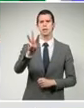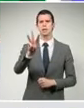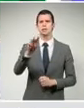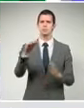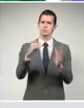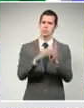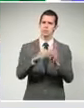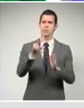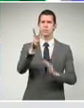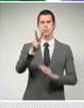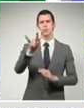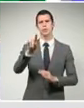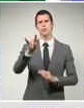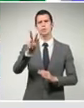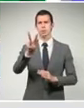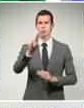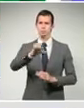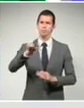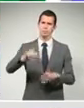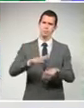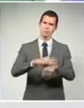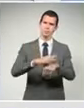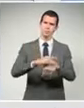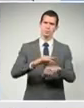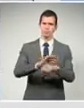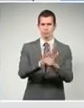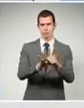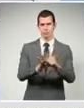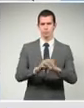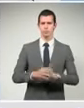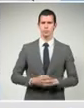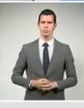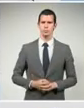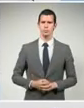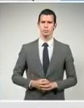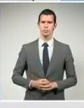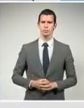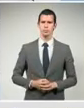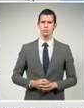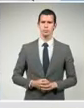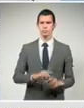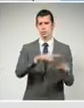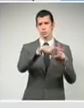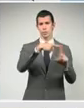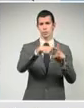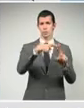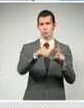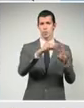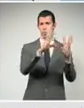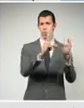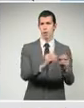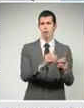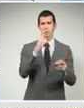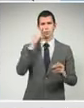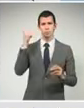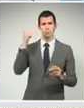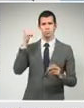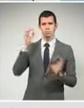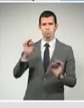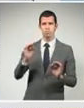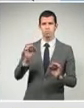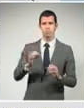203.292 casos y ya el acumulado de casos confirmados en la región de las Américas, ahí ustedes lo tienen en la